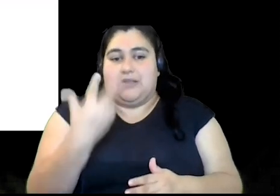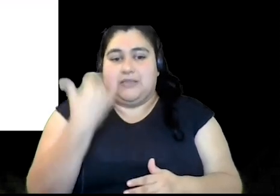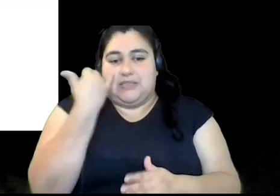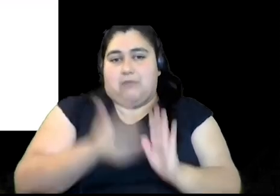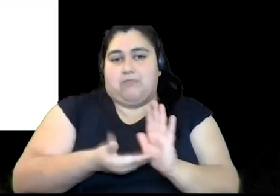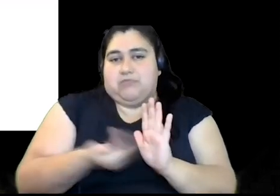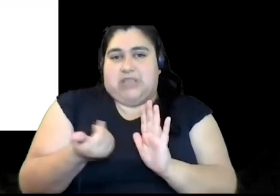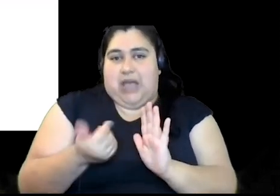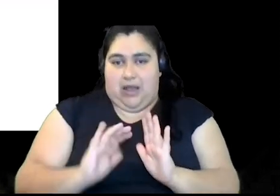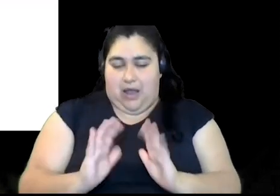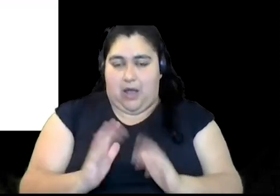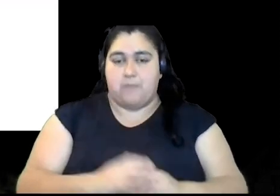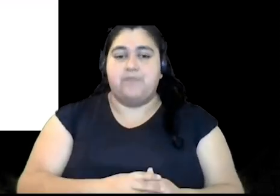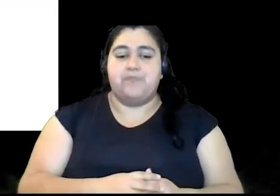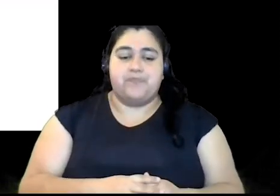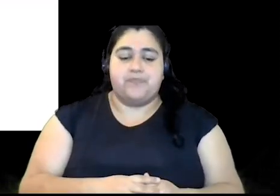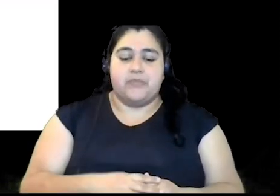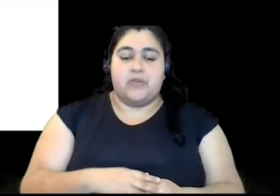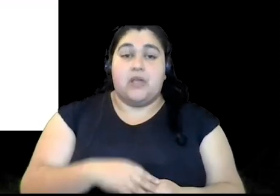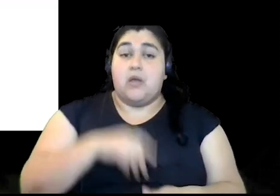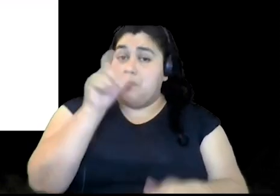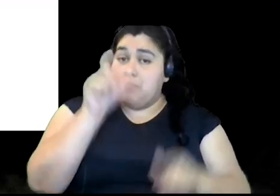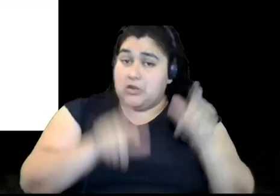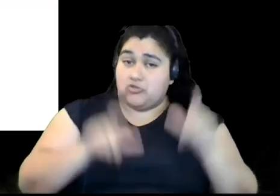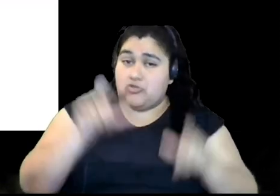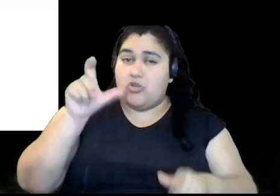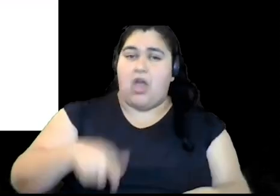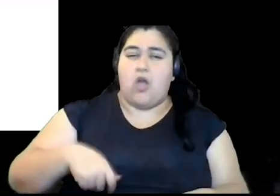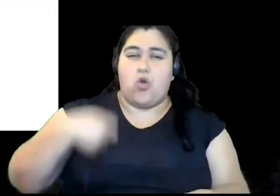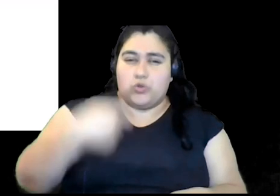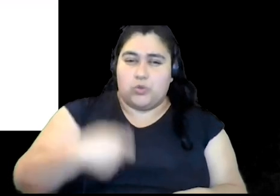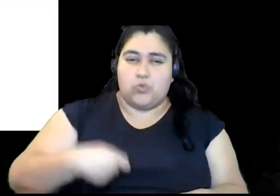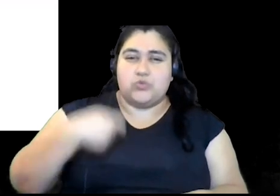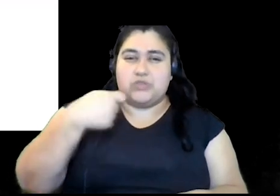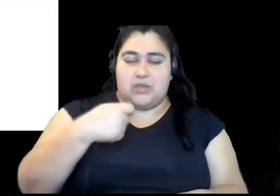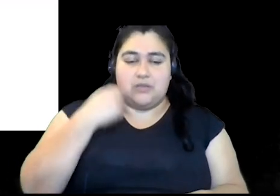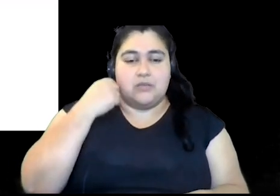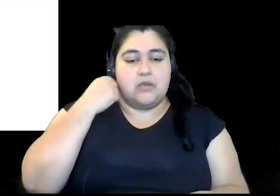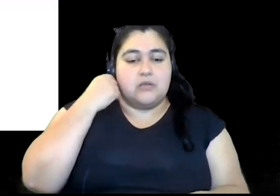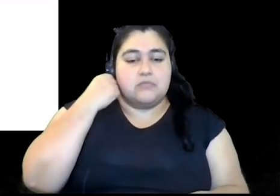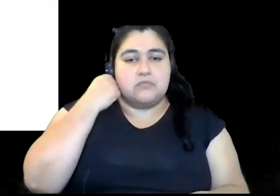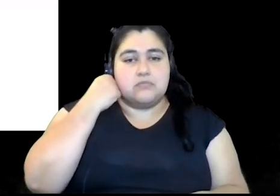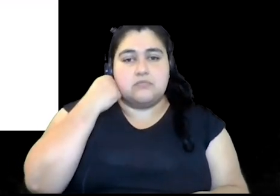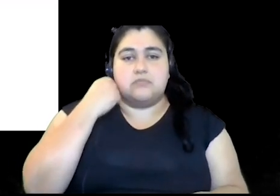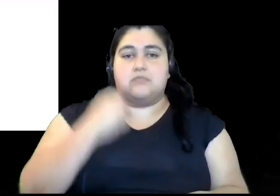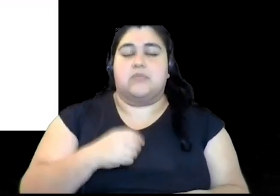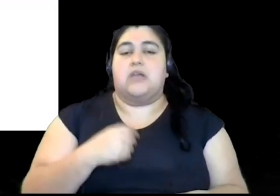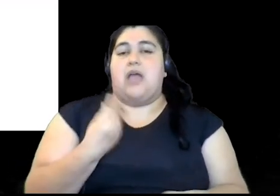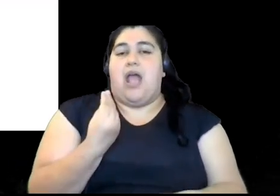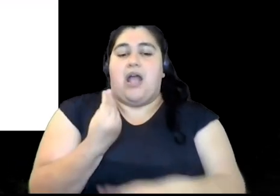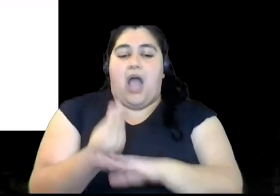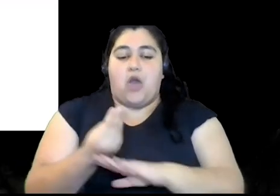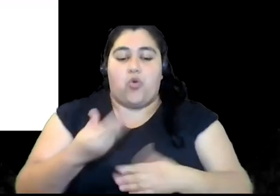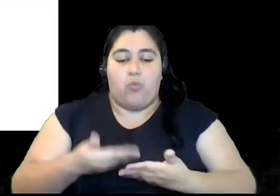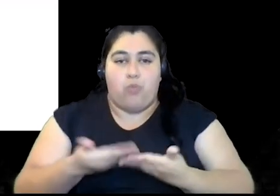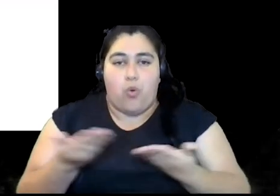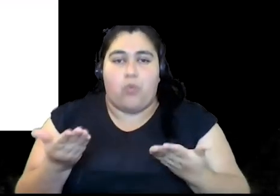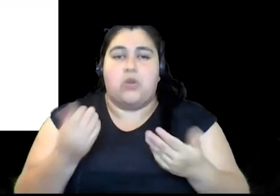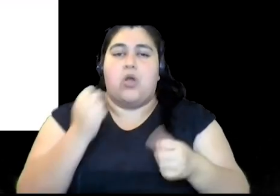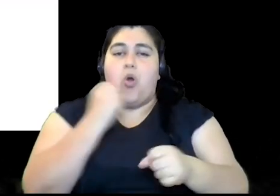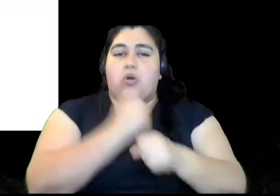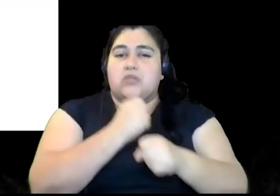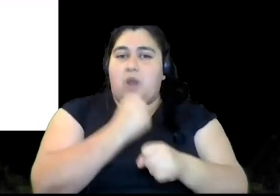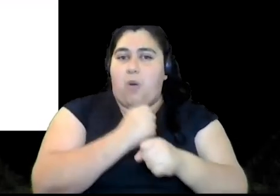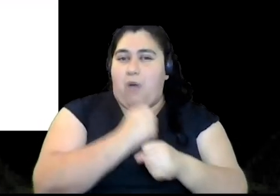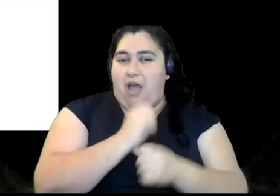parte, todo contribuyente alcanzado por el ejercicio de cargos públicos o trabajo